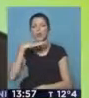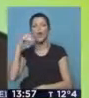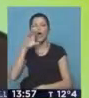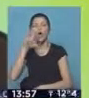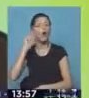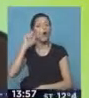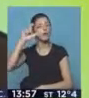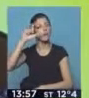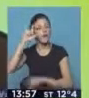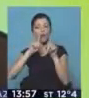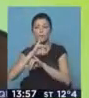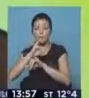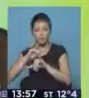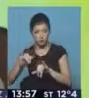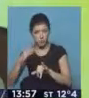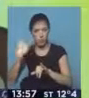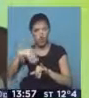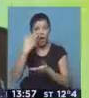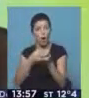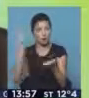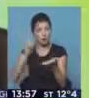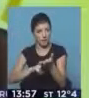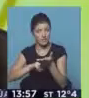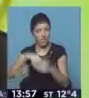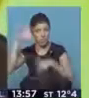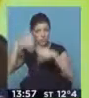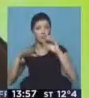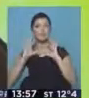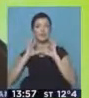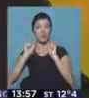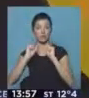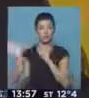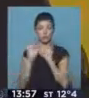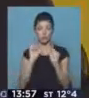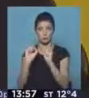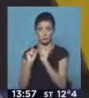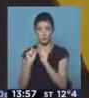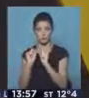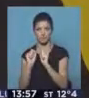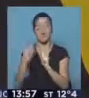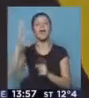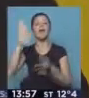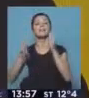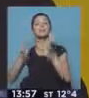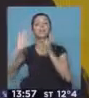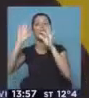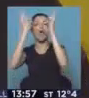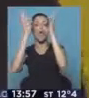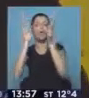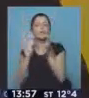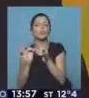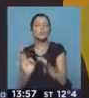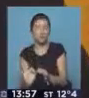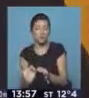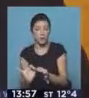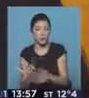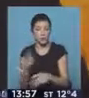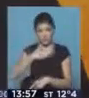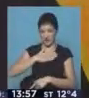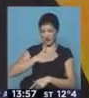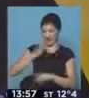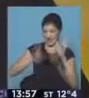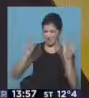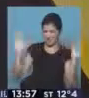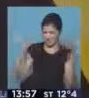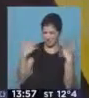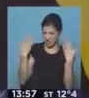paraguayo, Eladio Loizaga, quien calificó a la intención argentino-uruguaya como una expresión de deseo y agregó que no puede ser